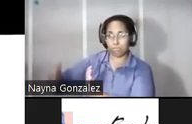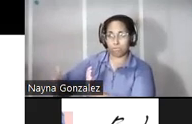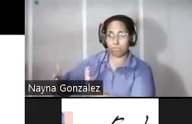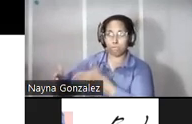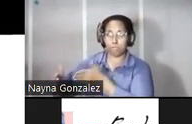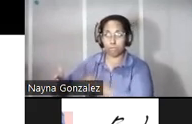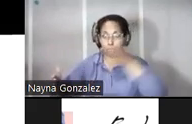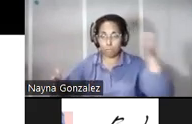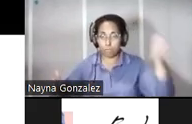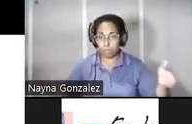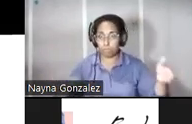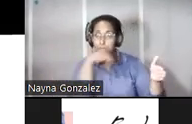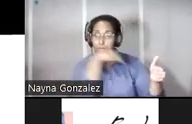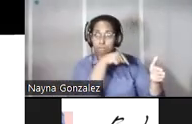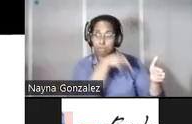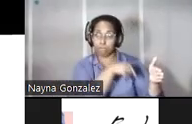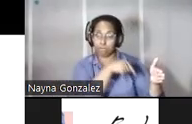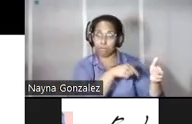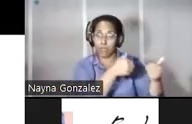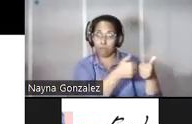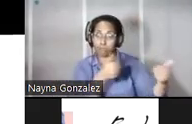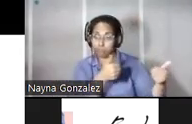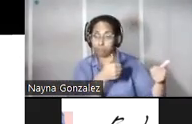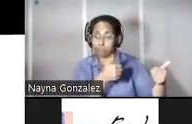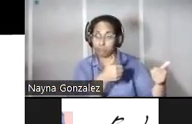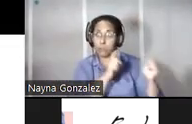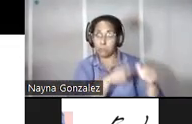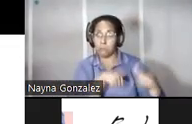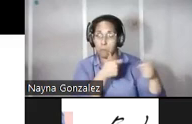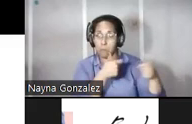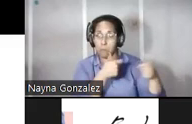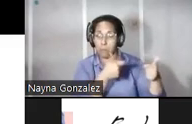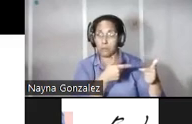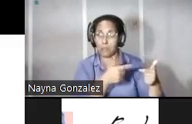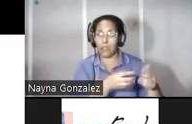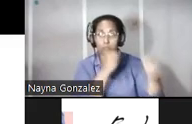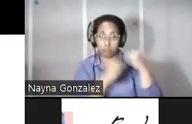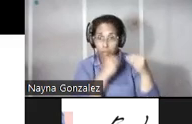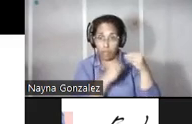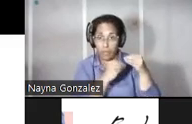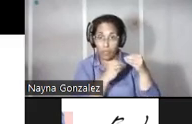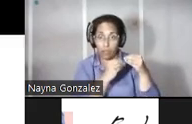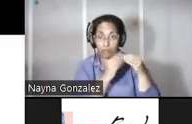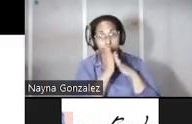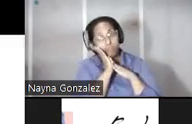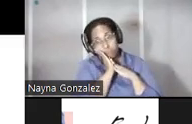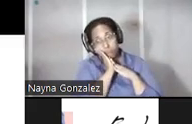de la pequeña casa. En el otro lado, en un estado de hacinamiento, convivían,